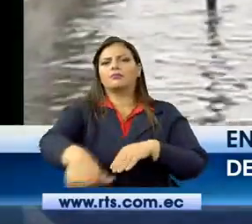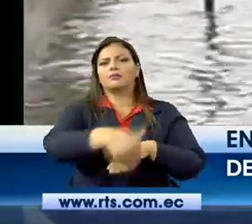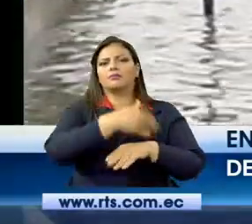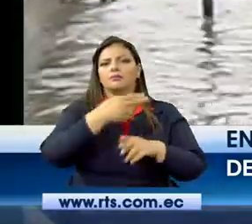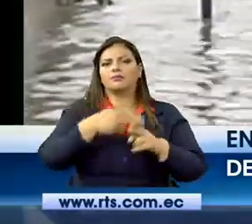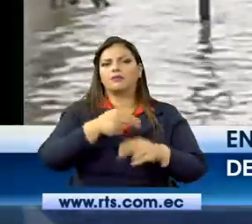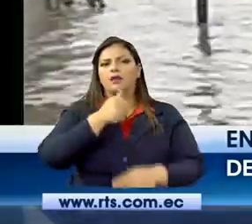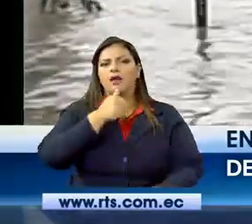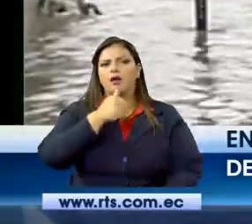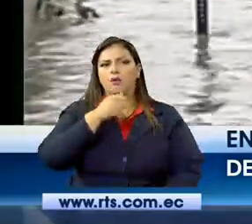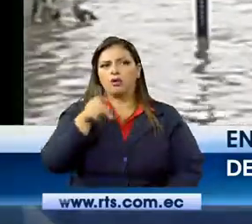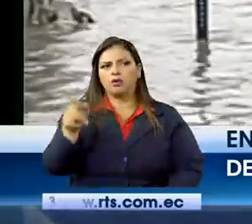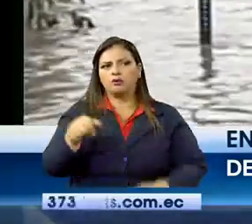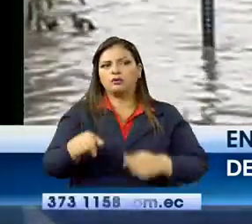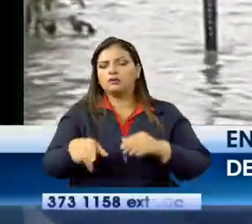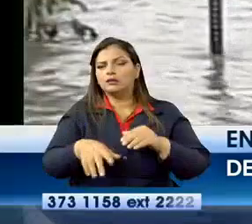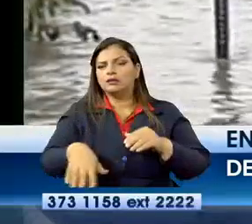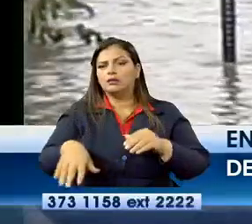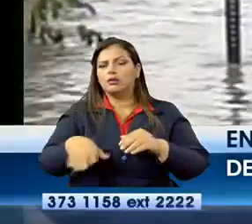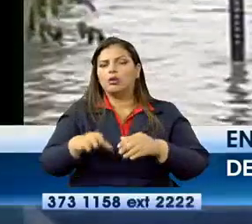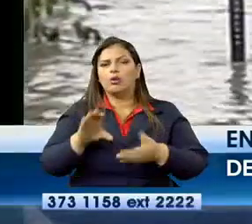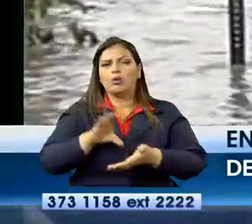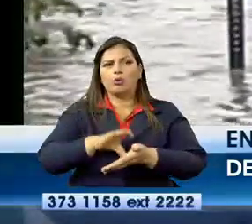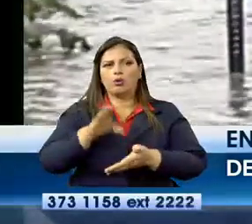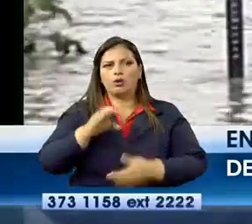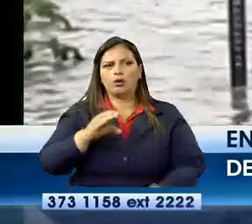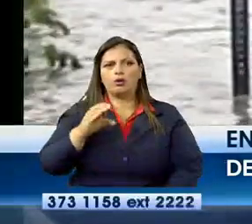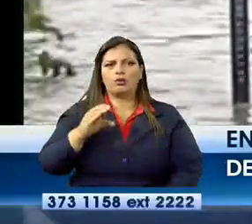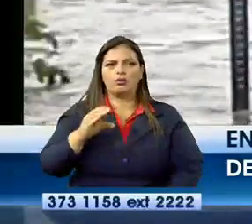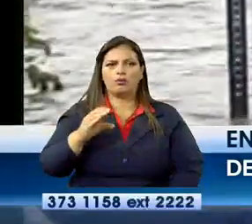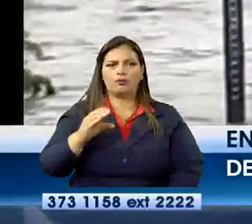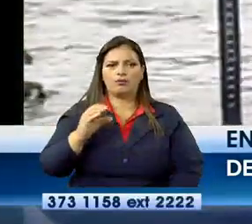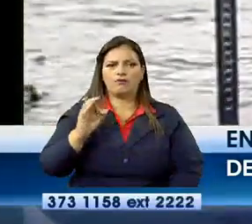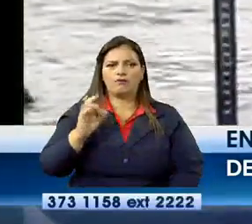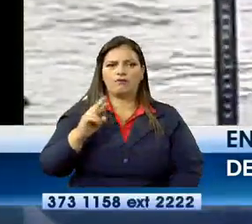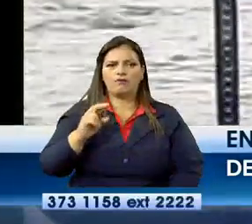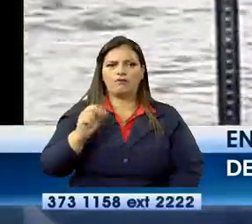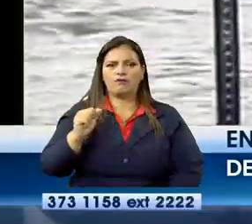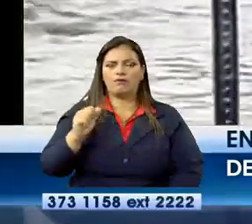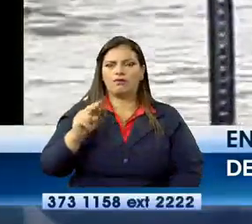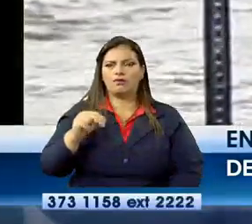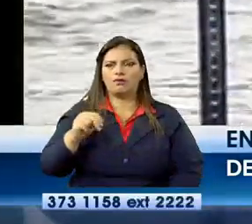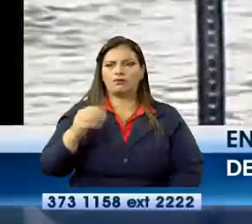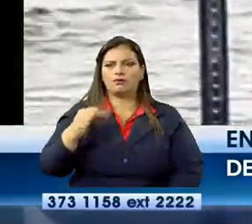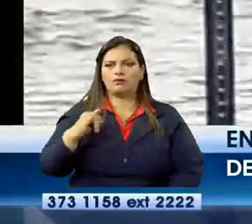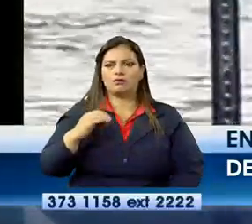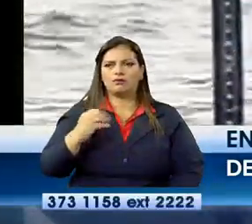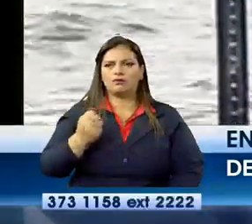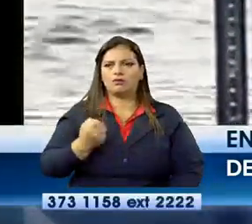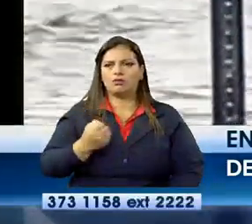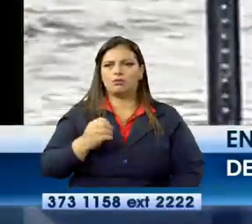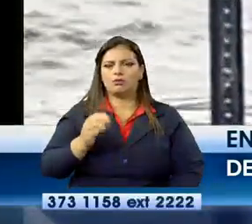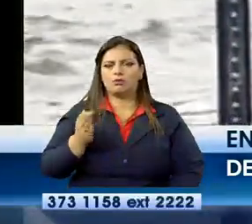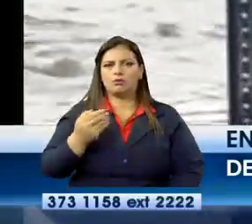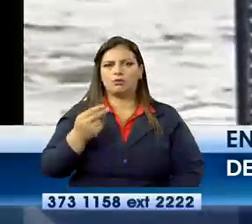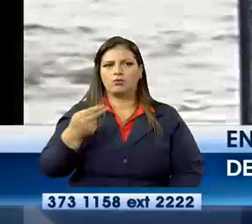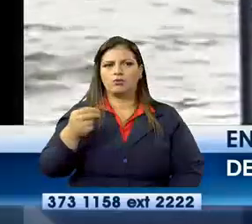Solamente como referencia, junto al colegio Francisco Huerta Rendón, junto a Urdenor, en donde hay esta